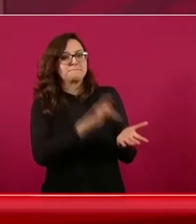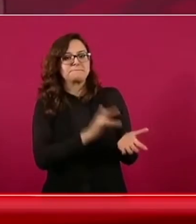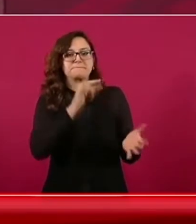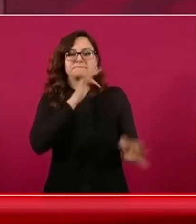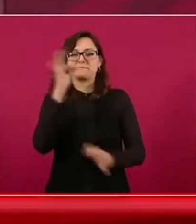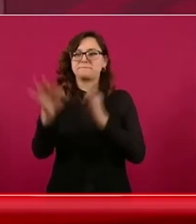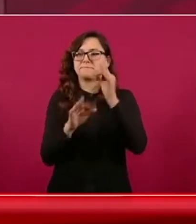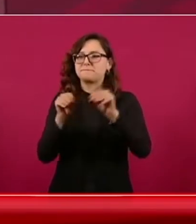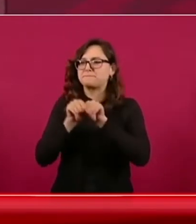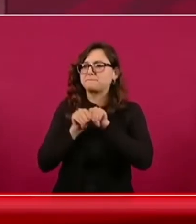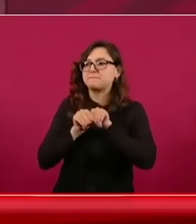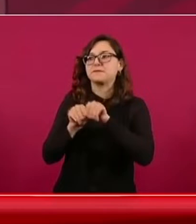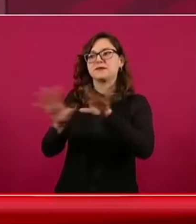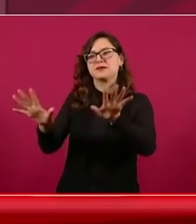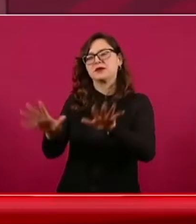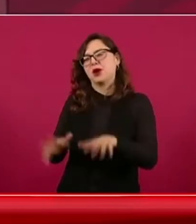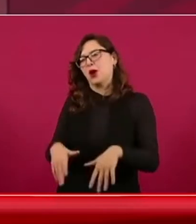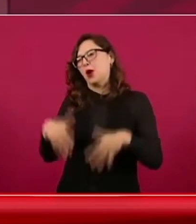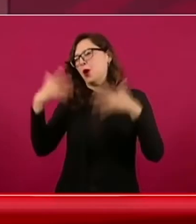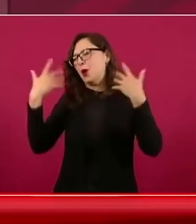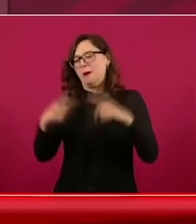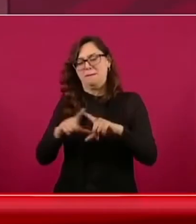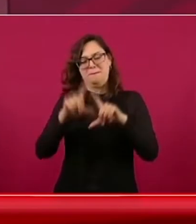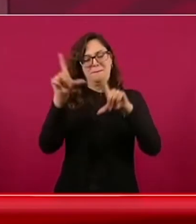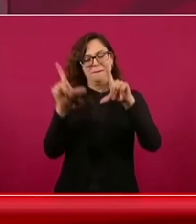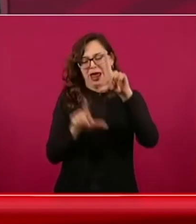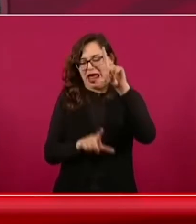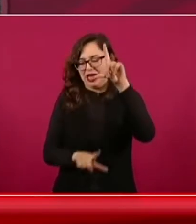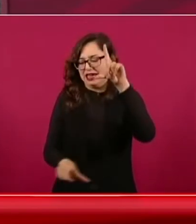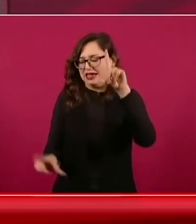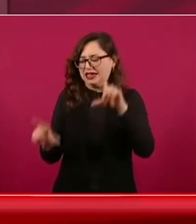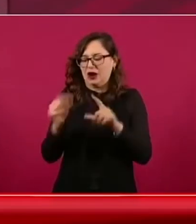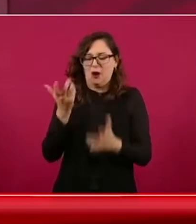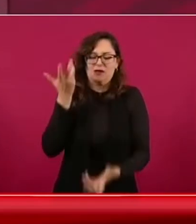hablando de que se incendiaba el país, y